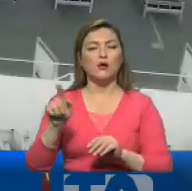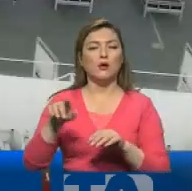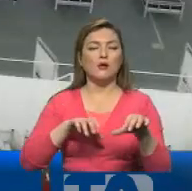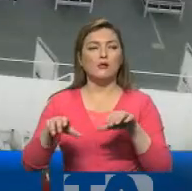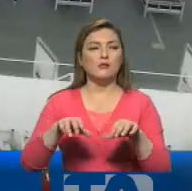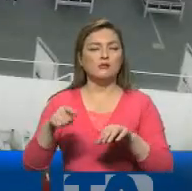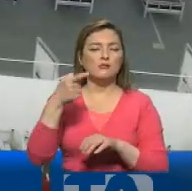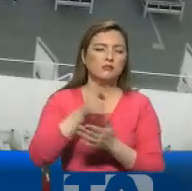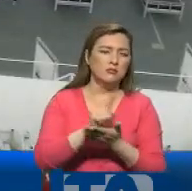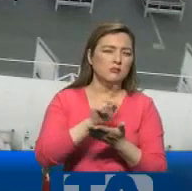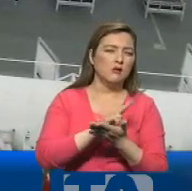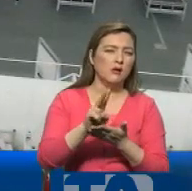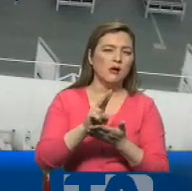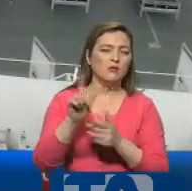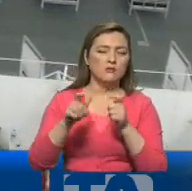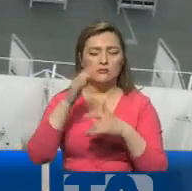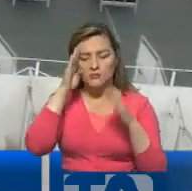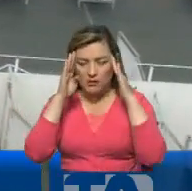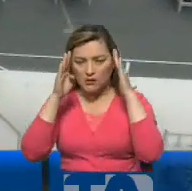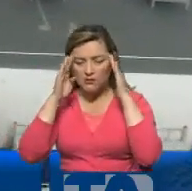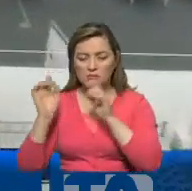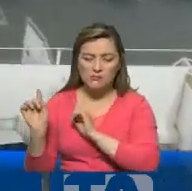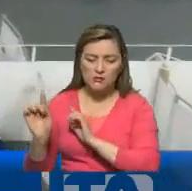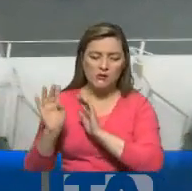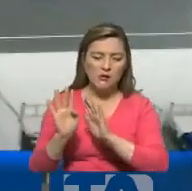descarta en unas semanas nuevamente recibir a